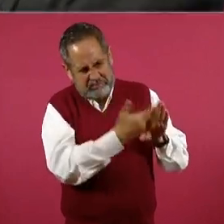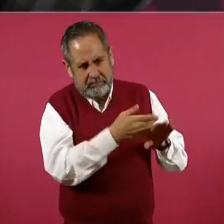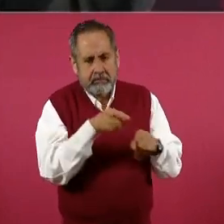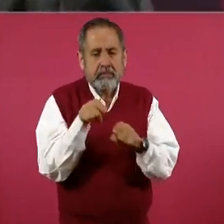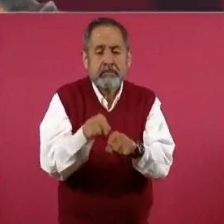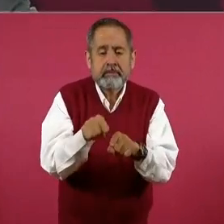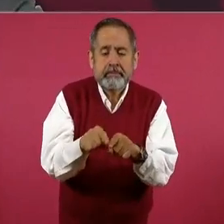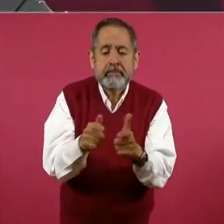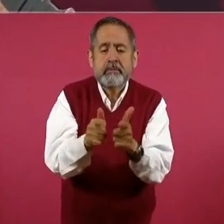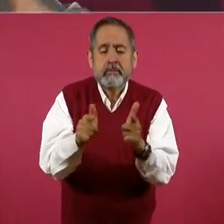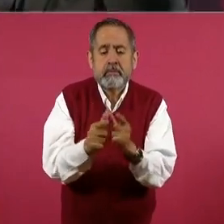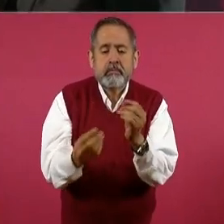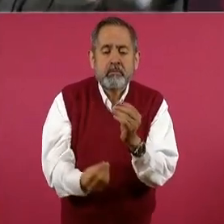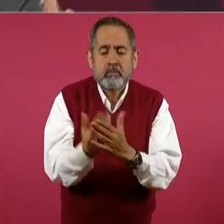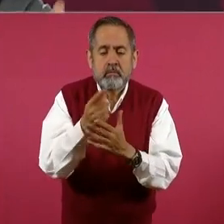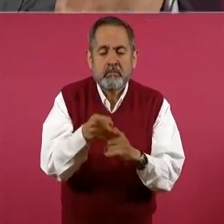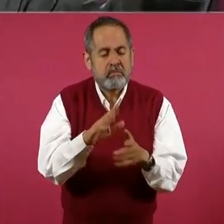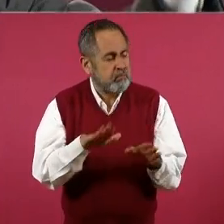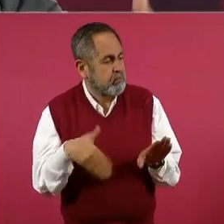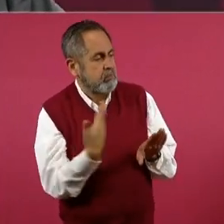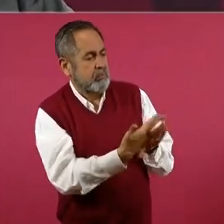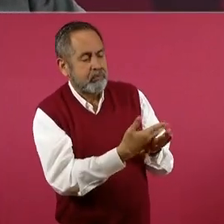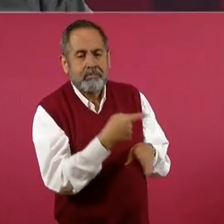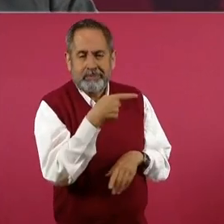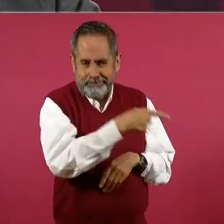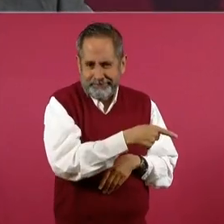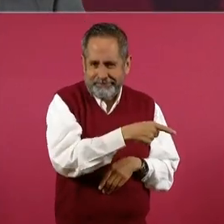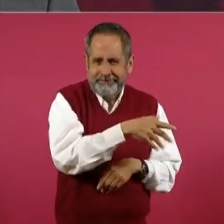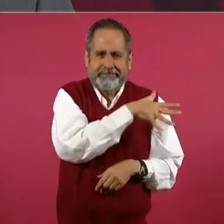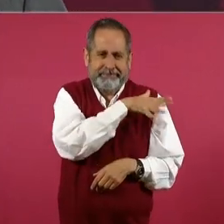para oponerse a la política popular